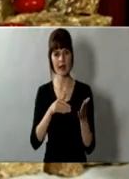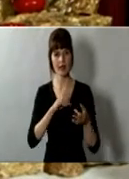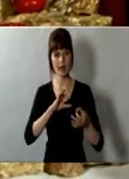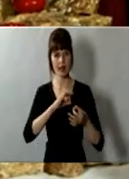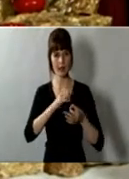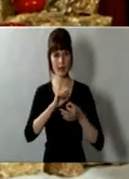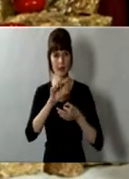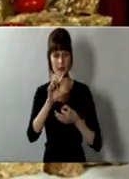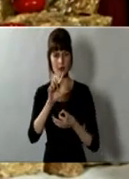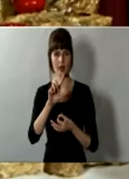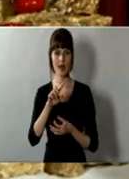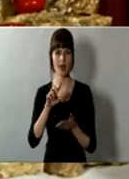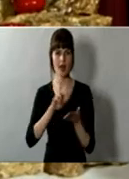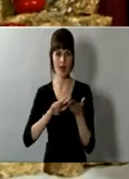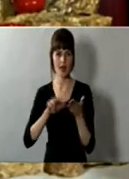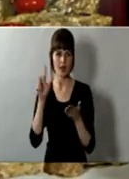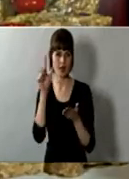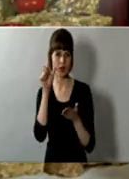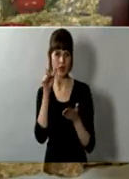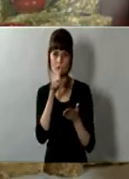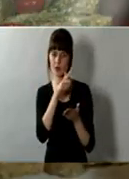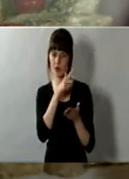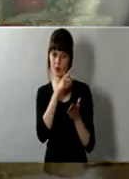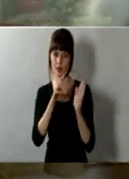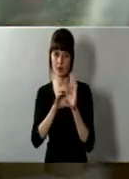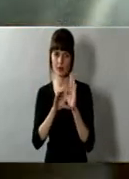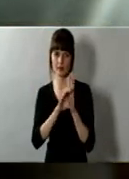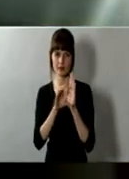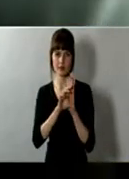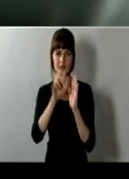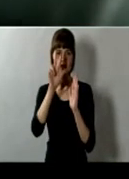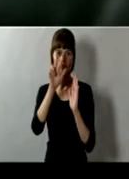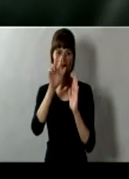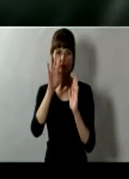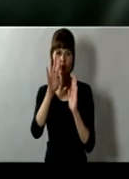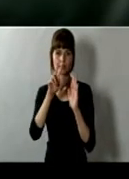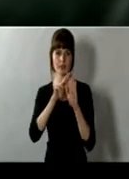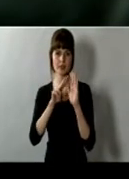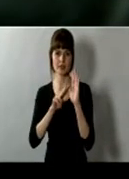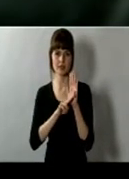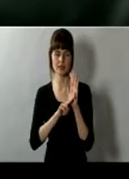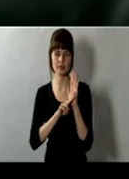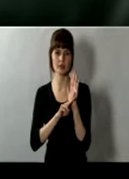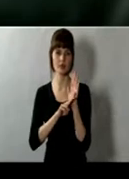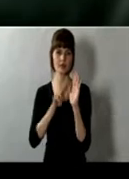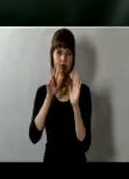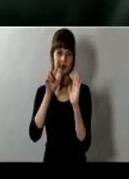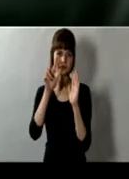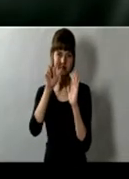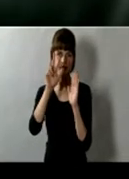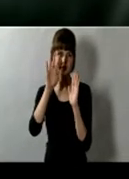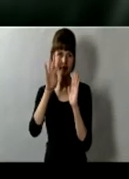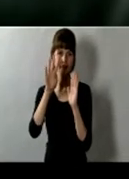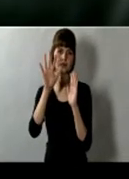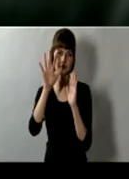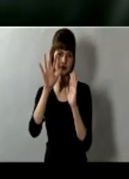El libro de Lucas 14 34 y 35 Buena es la sal Mas si la sal Se